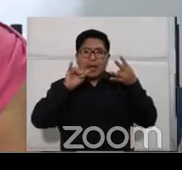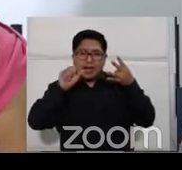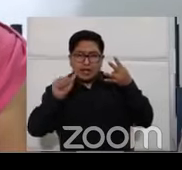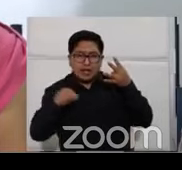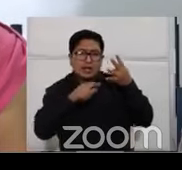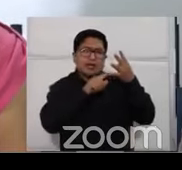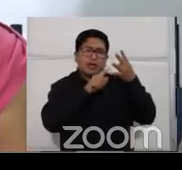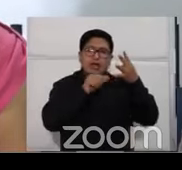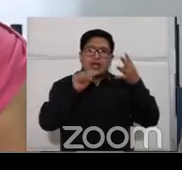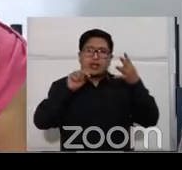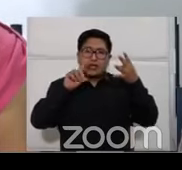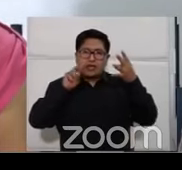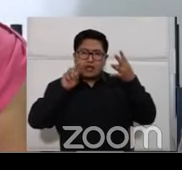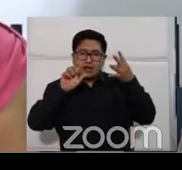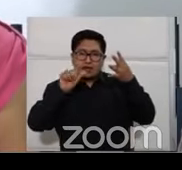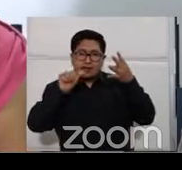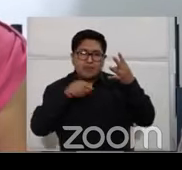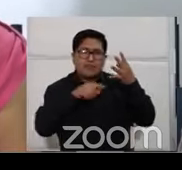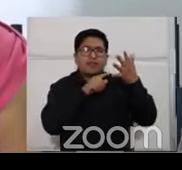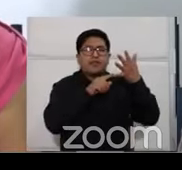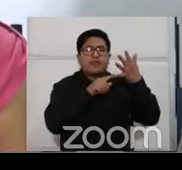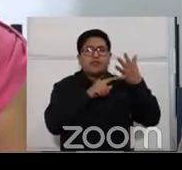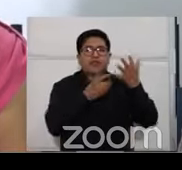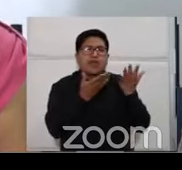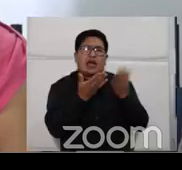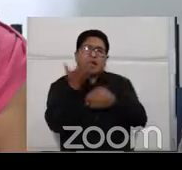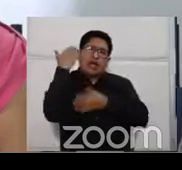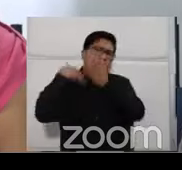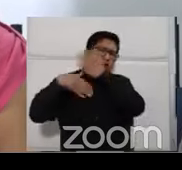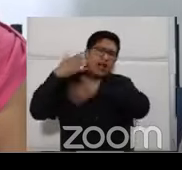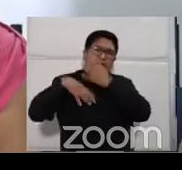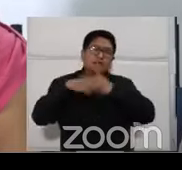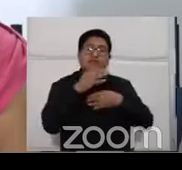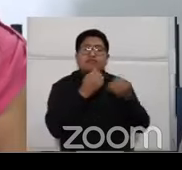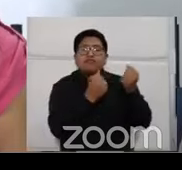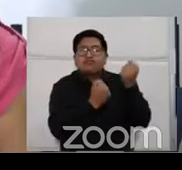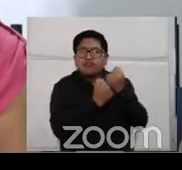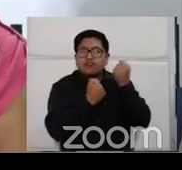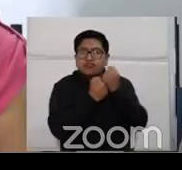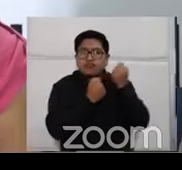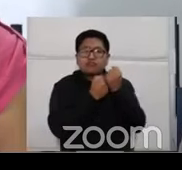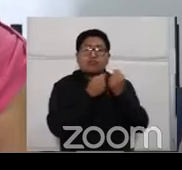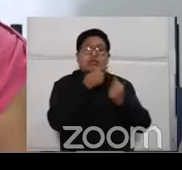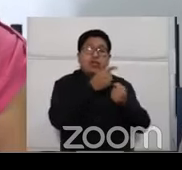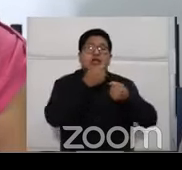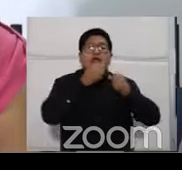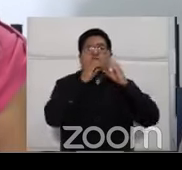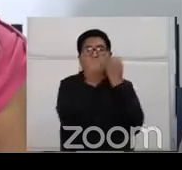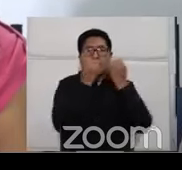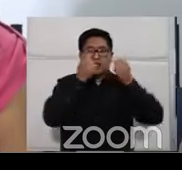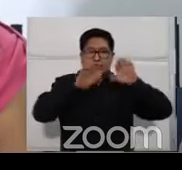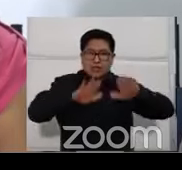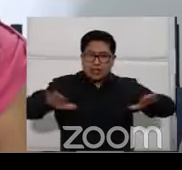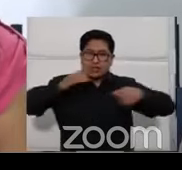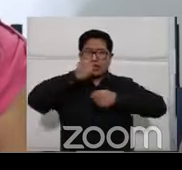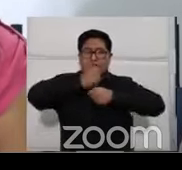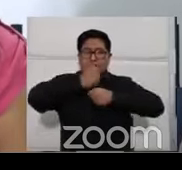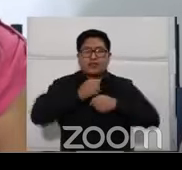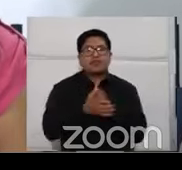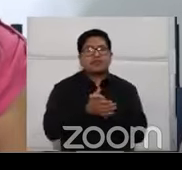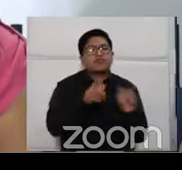valdo a andrea ledesma a los ex nazis de un asco y dejó en aps de potosí también un